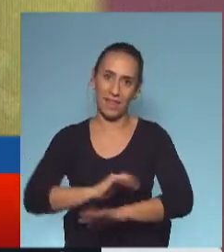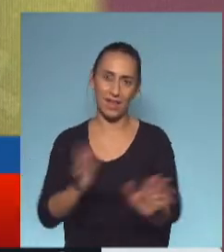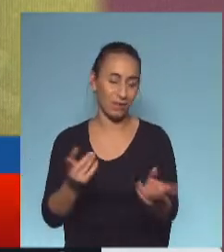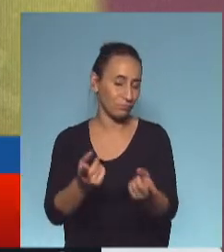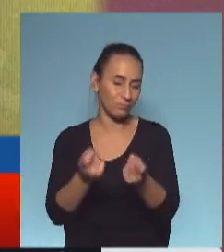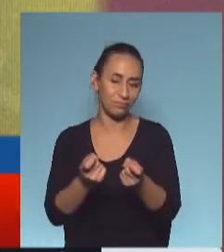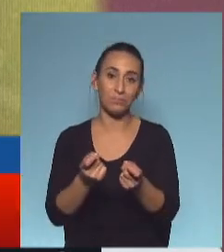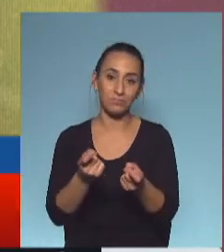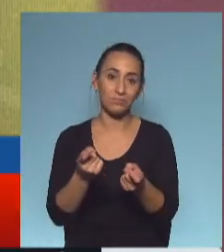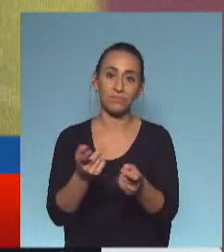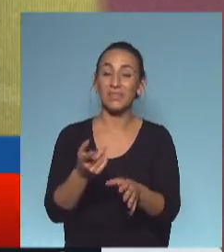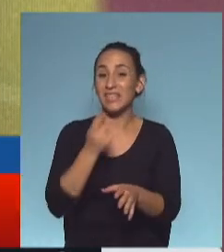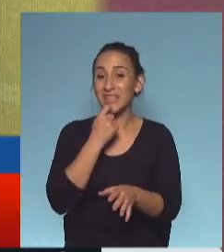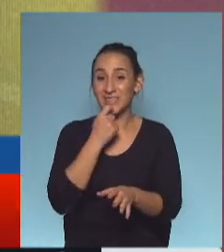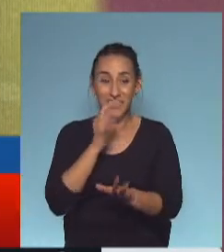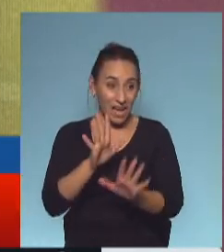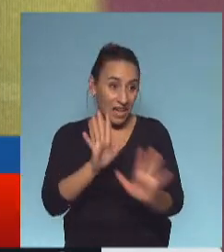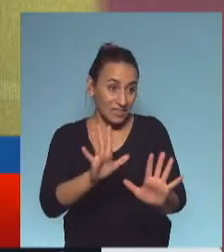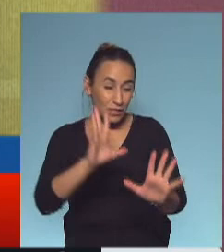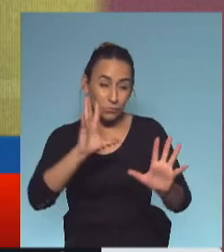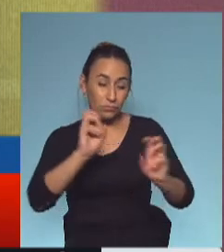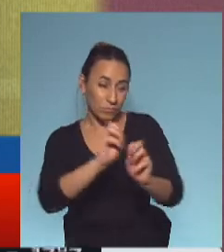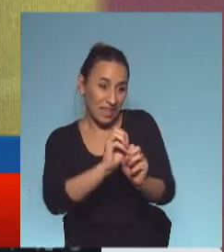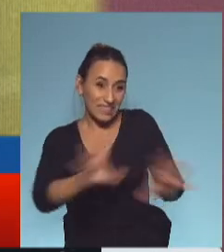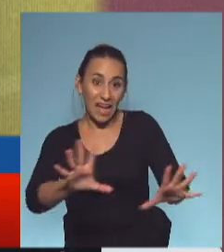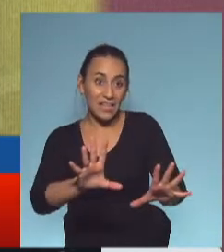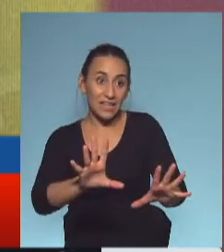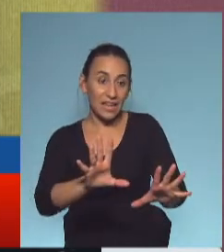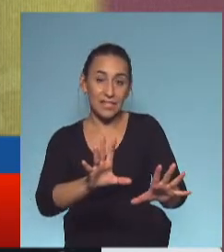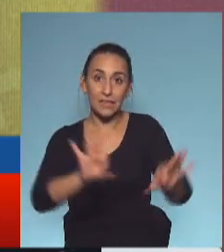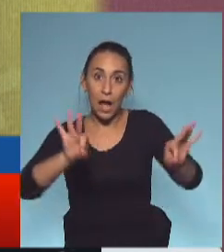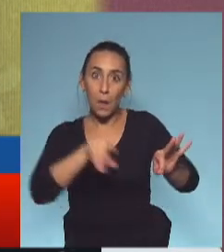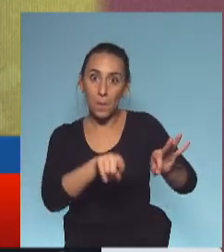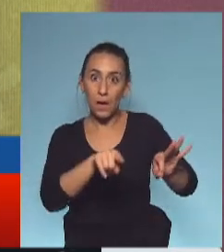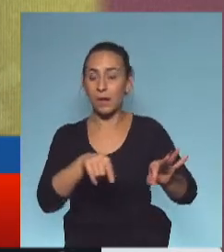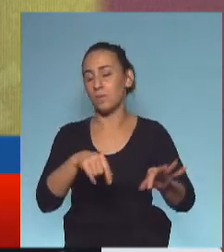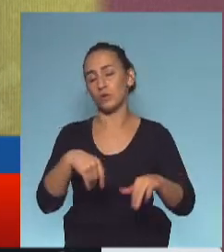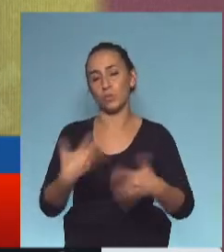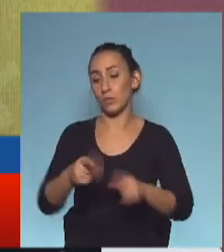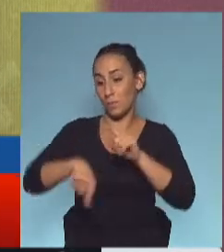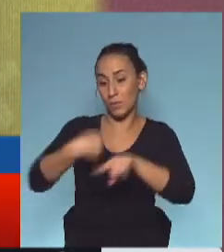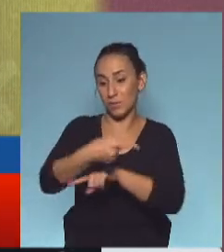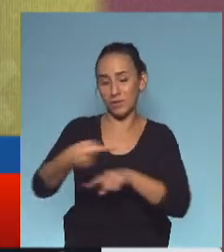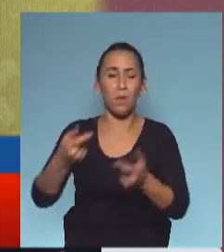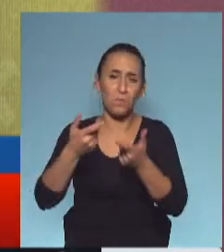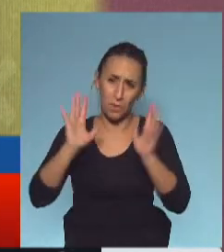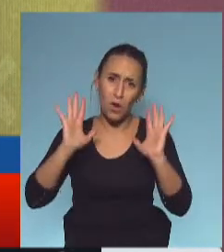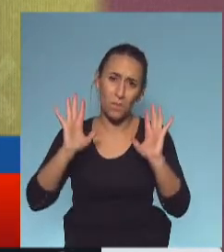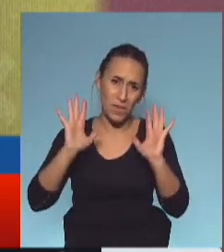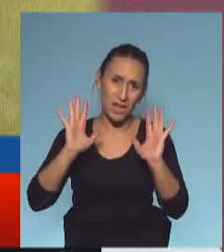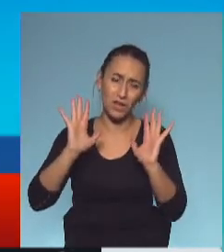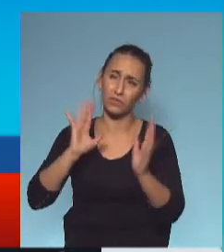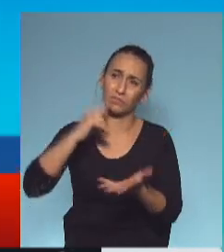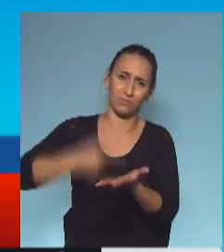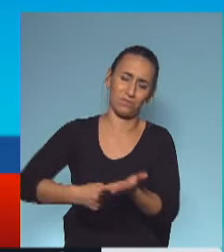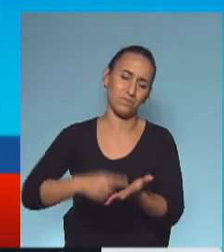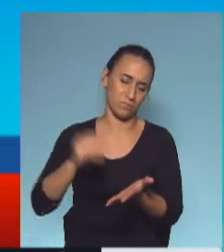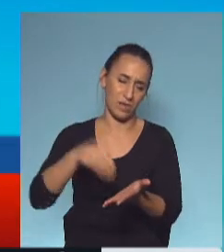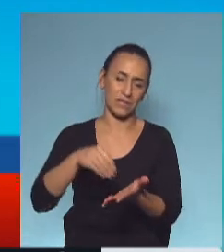es, si así evitamos un desastre, está claro que para la próxima semana habrá por lo menos las mismas medidas. Lo que está claro, Ari, también